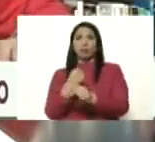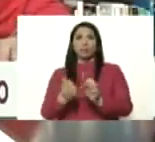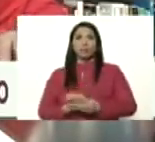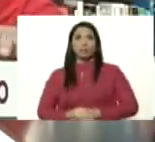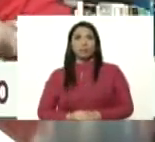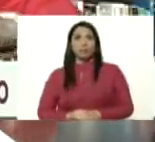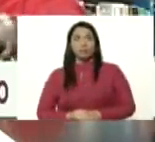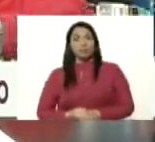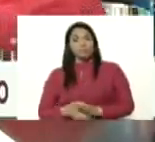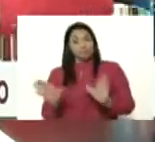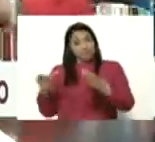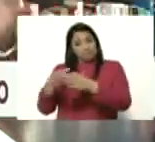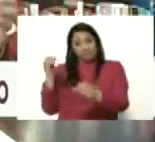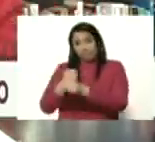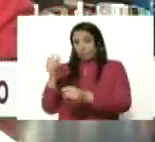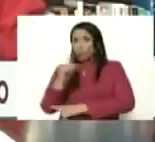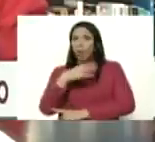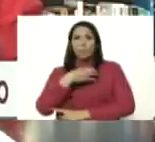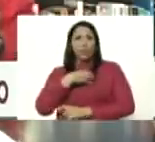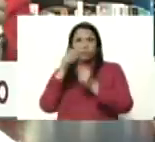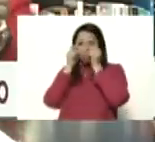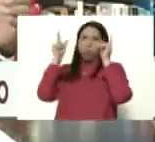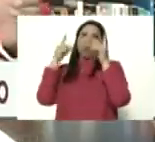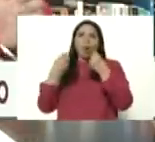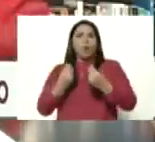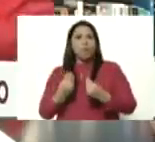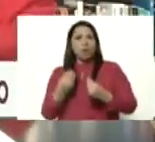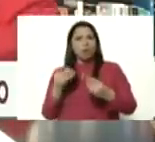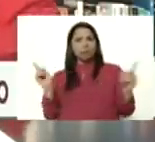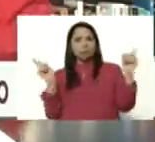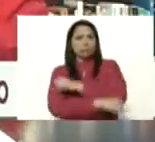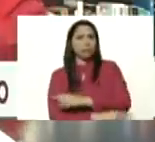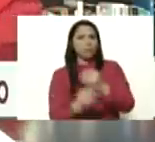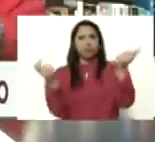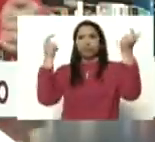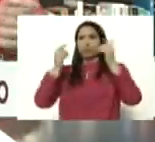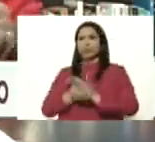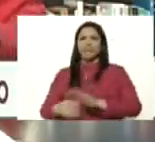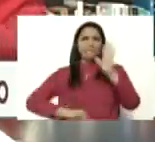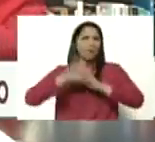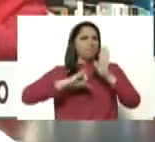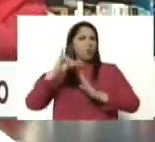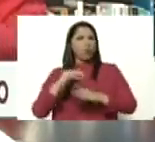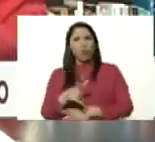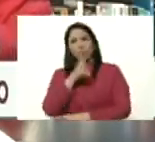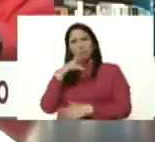La clase obrera no puede ser sorprendida de un momento a otro. ¡Pum! Que disparan los precios.